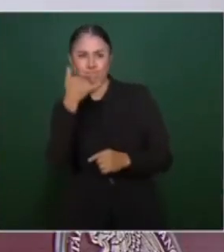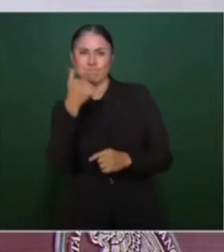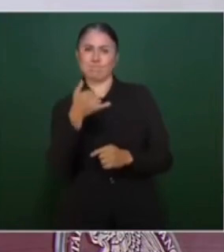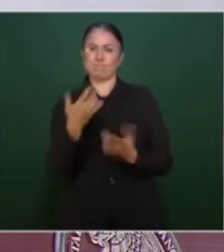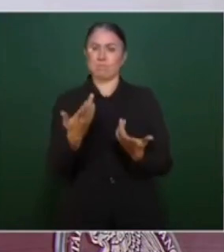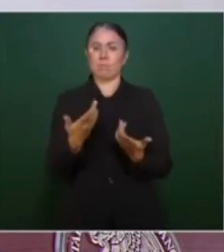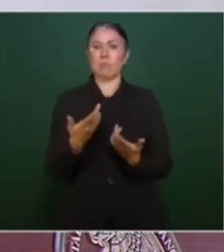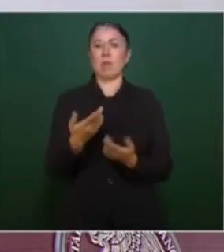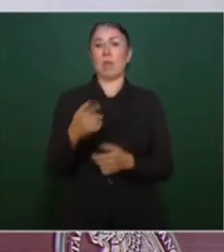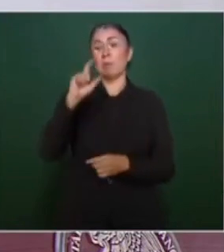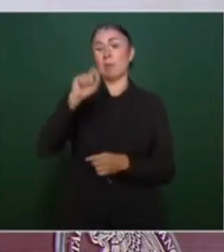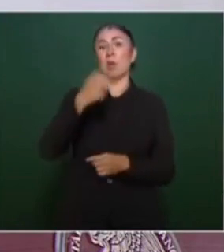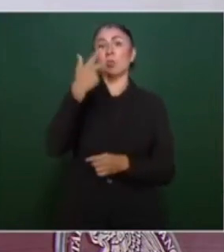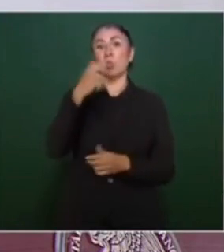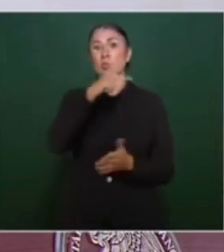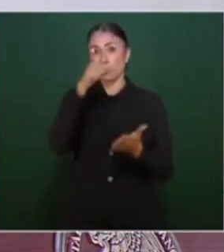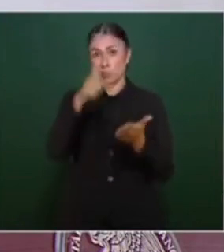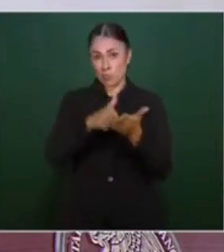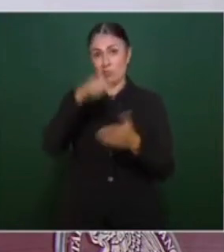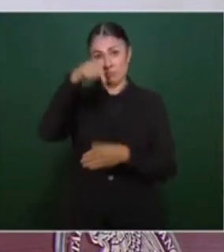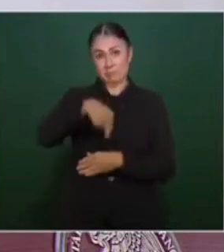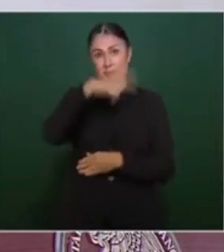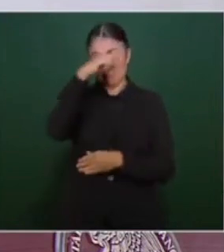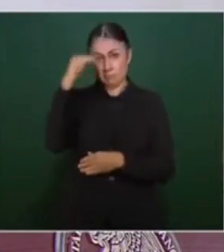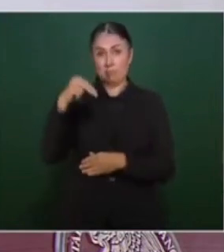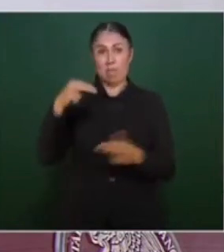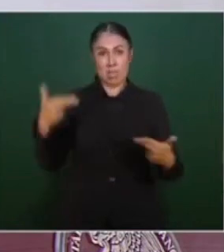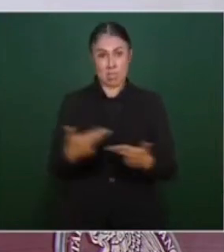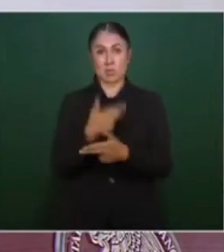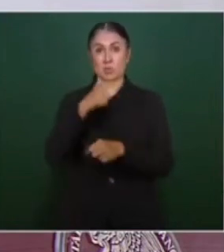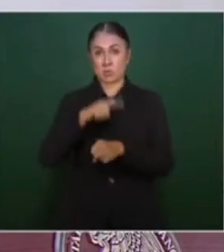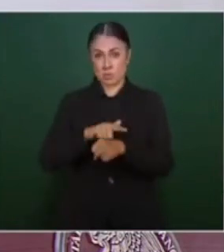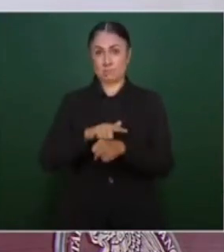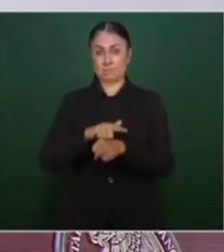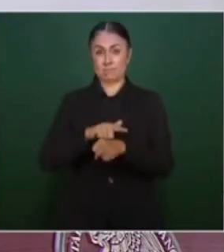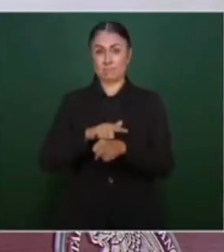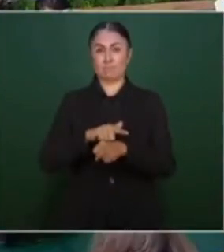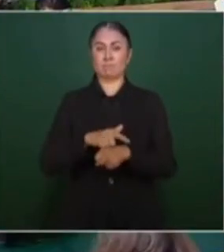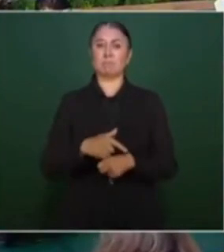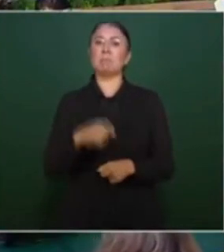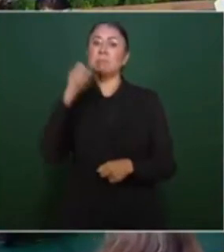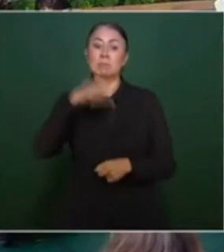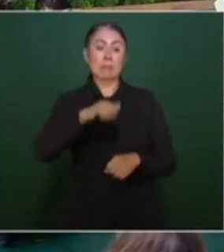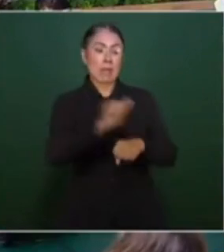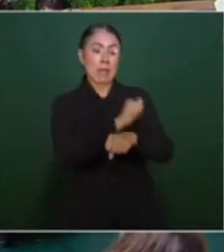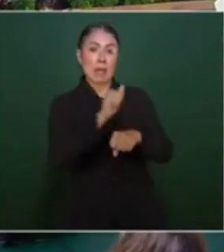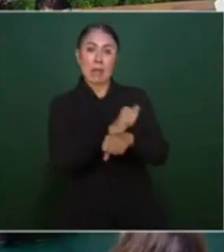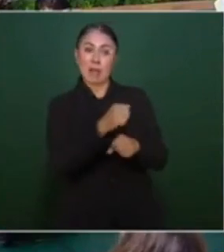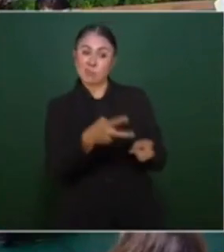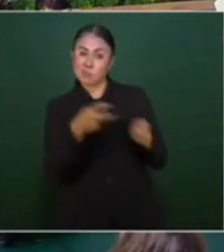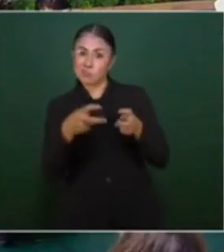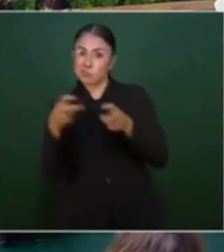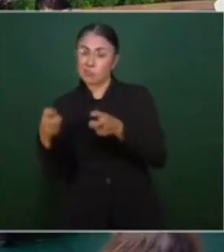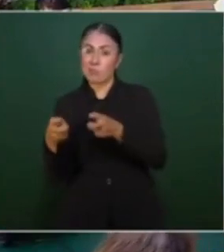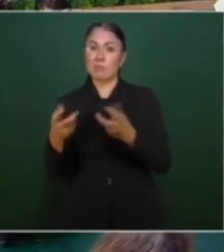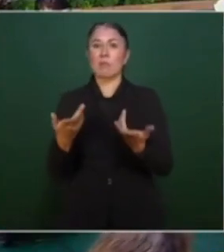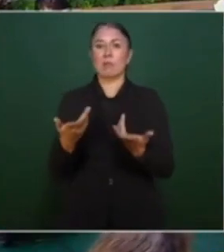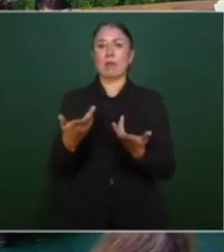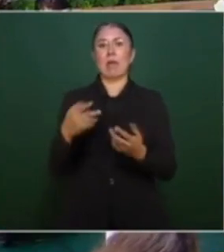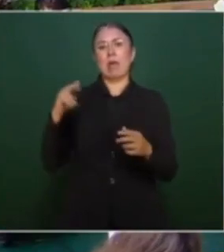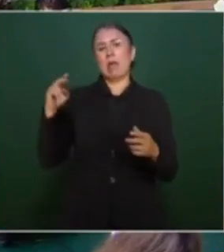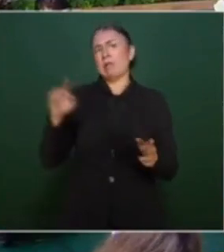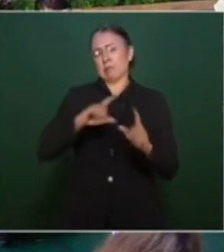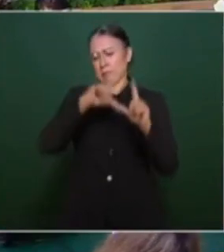nacional. El robo en transporte, también del 28 lugar a nivel nacional, es un delito que